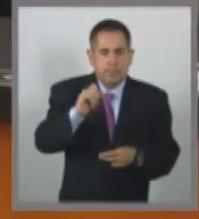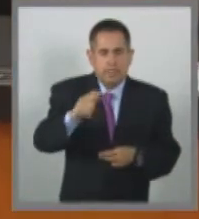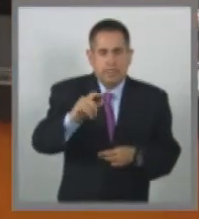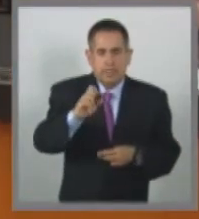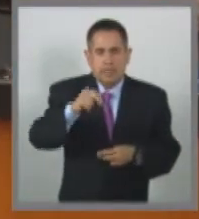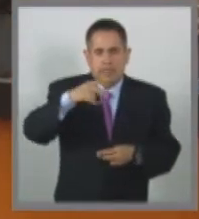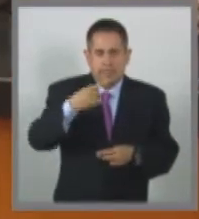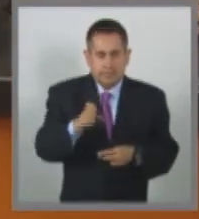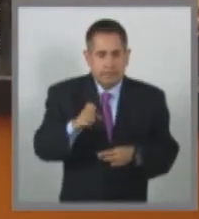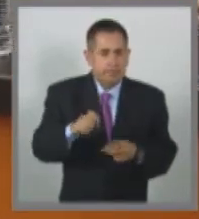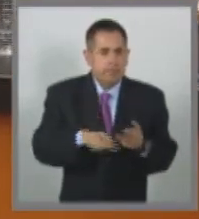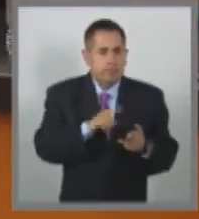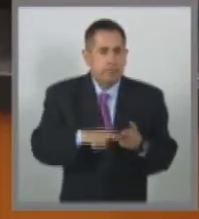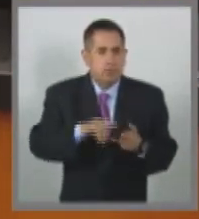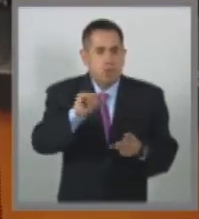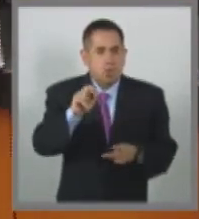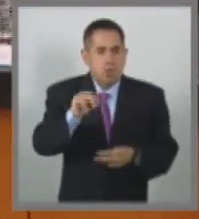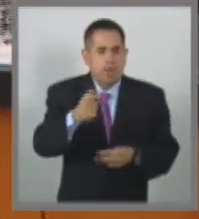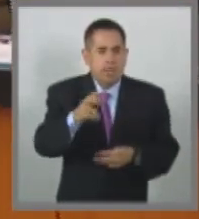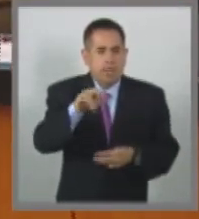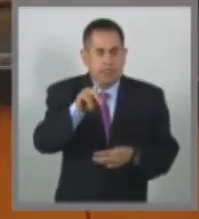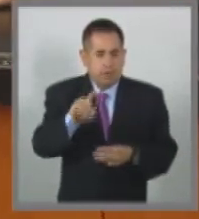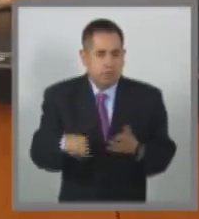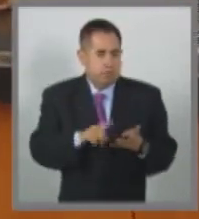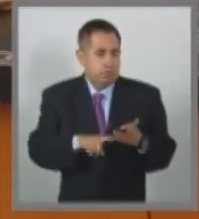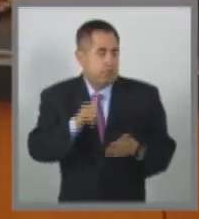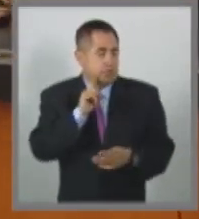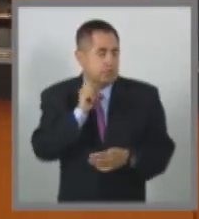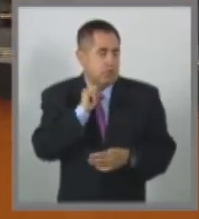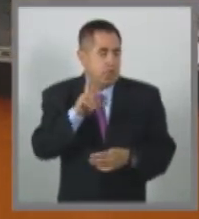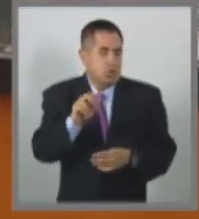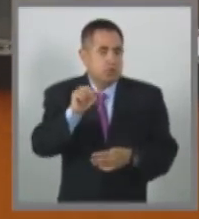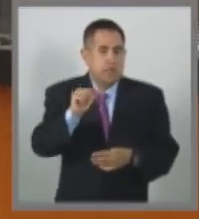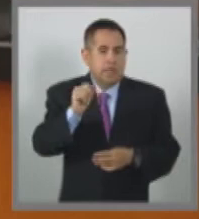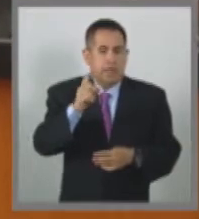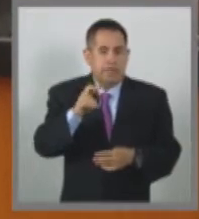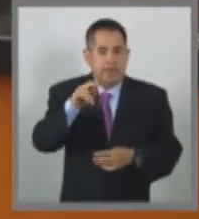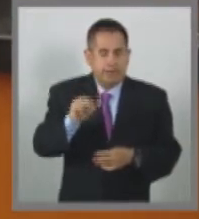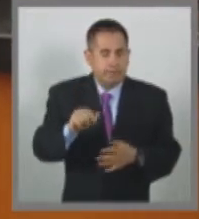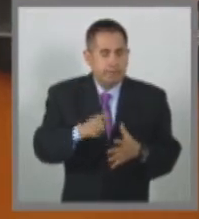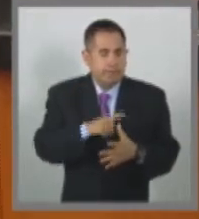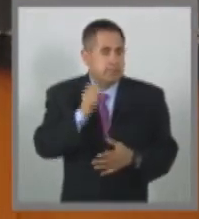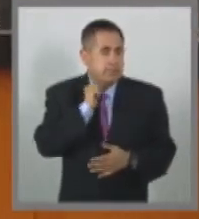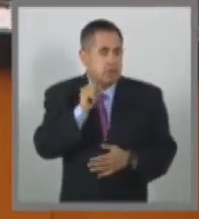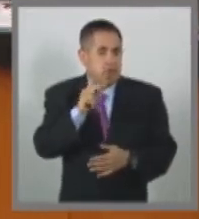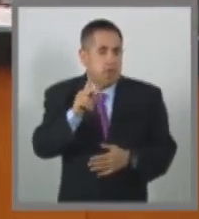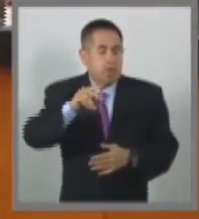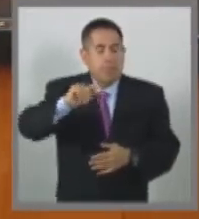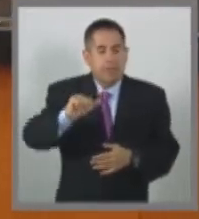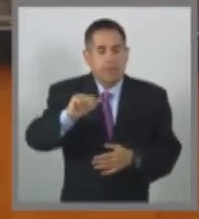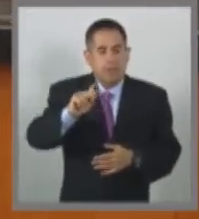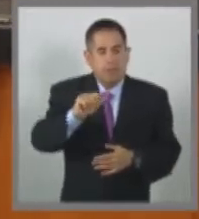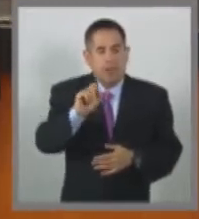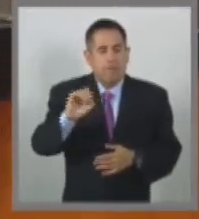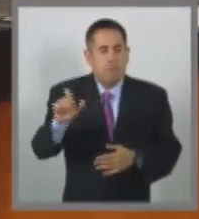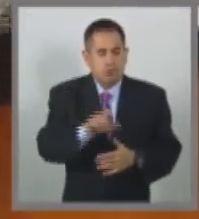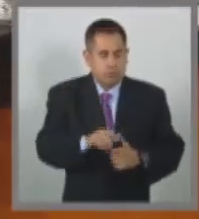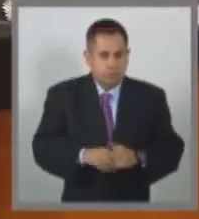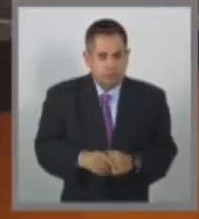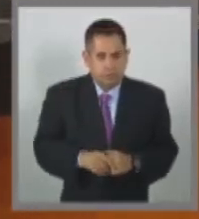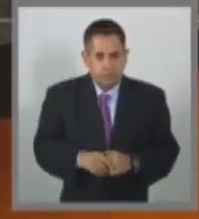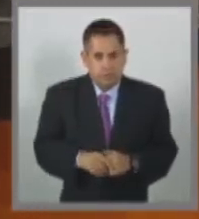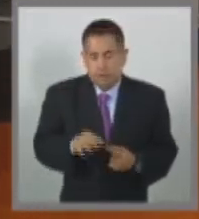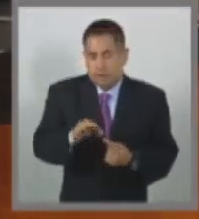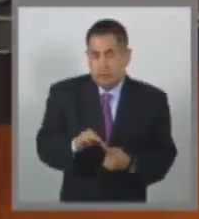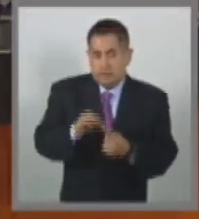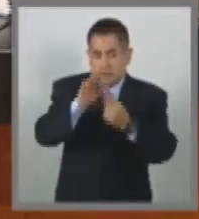Enrique Lucy Espejo, el senador Juan Gerardo Flores Ramírez, la senadora Rosa Adriana Díaz Lizama, la senadora Marta Palafox. Destaco